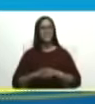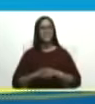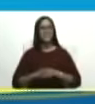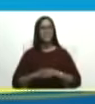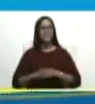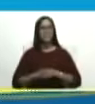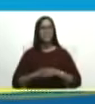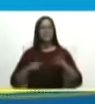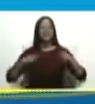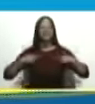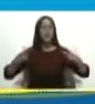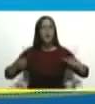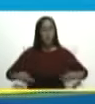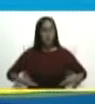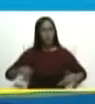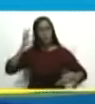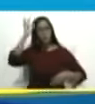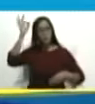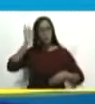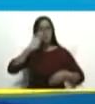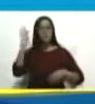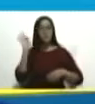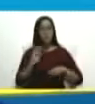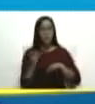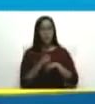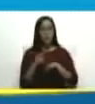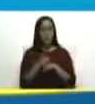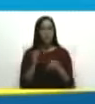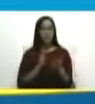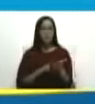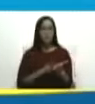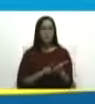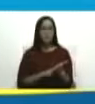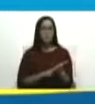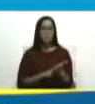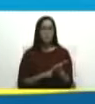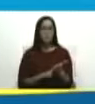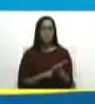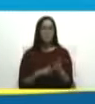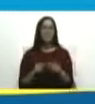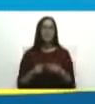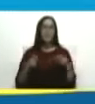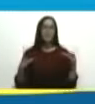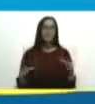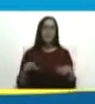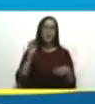Los recursos por Consejo Federal de Gobierno realmente están aumentando, es